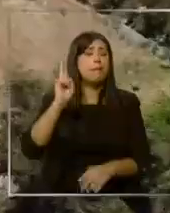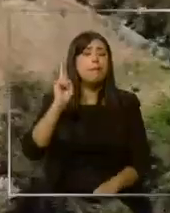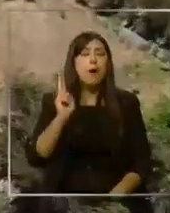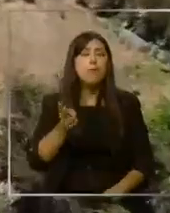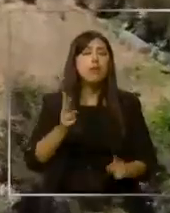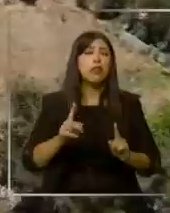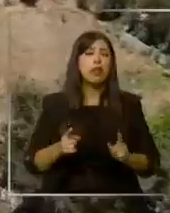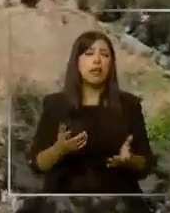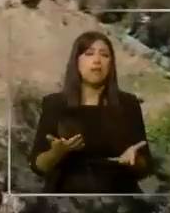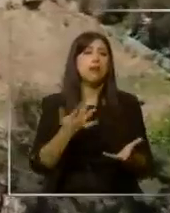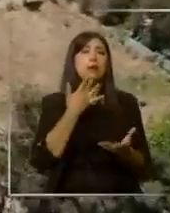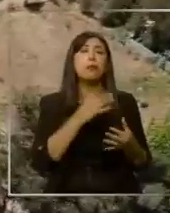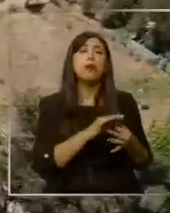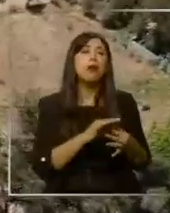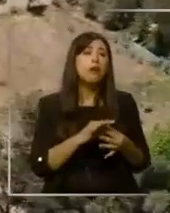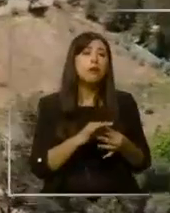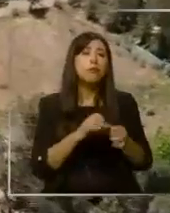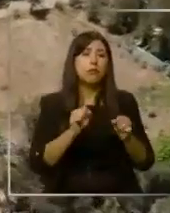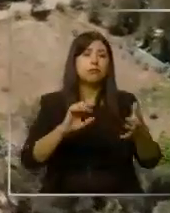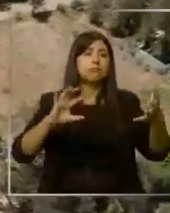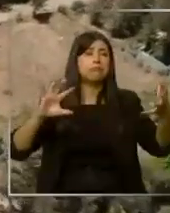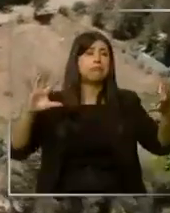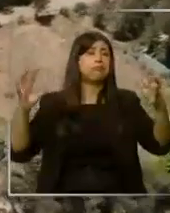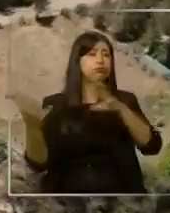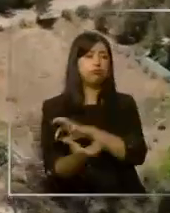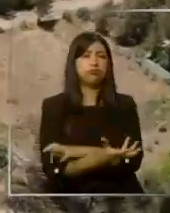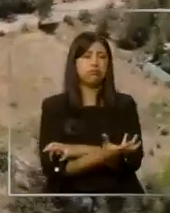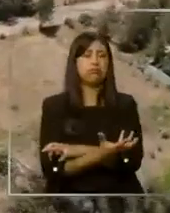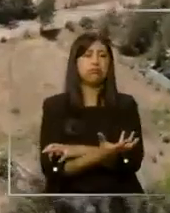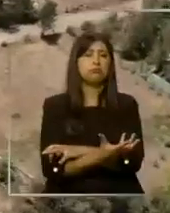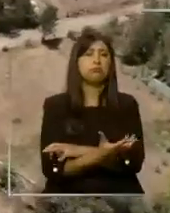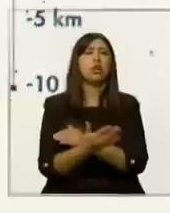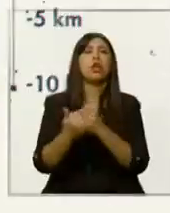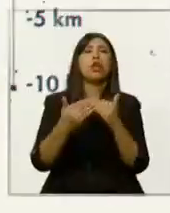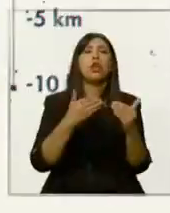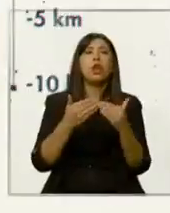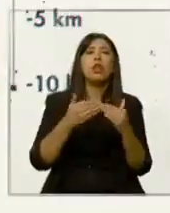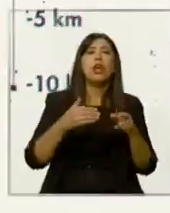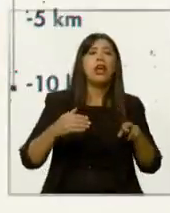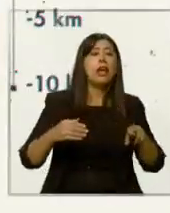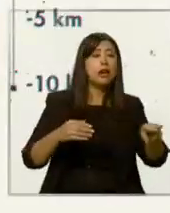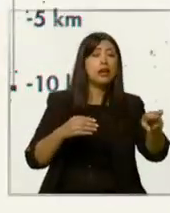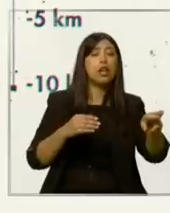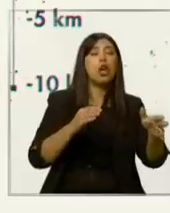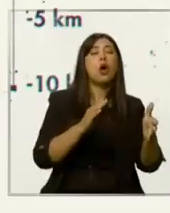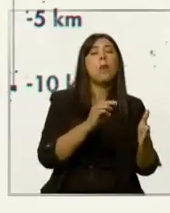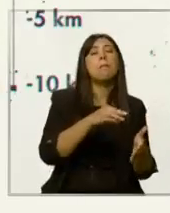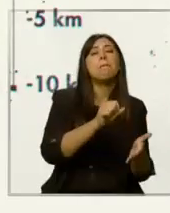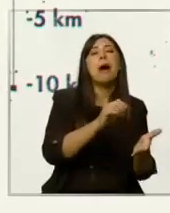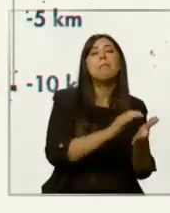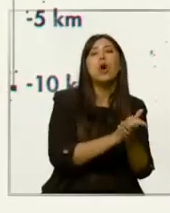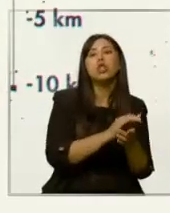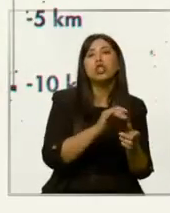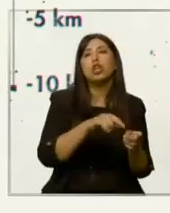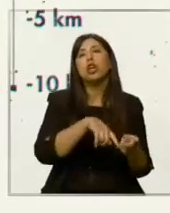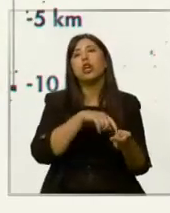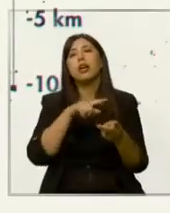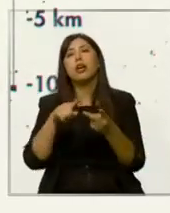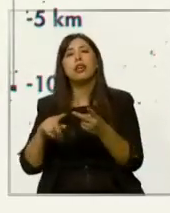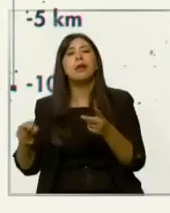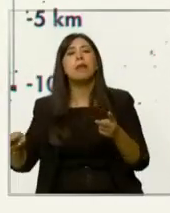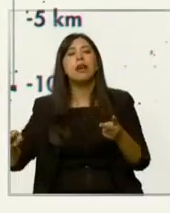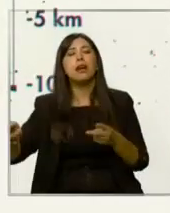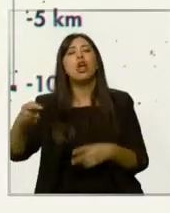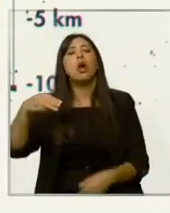no podría producirse un verdadero desastre la falla está ubicada entre los ríos mapocho y maipo cruza el sector Oriente de la región